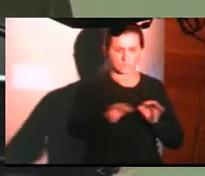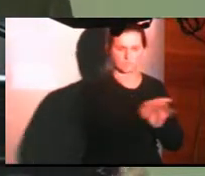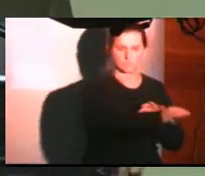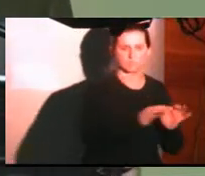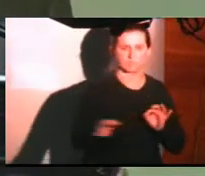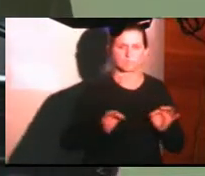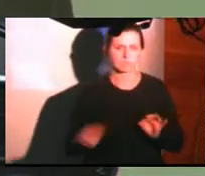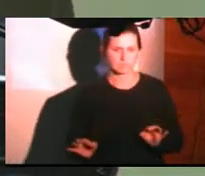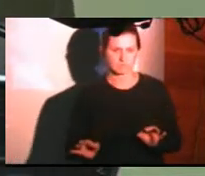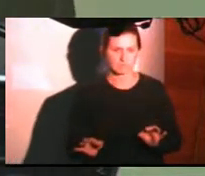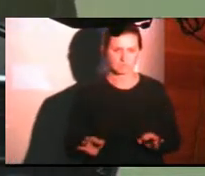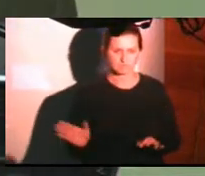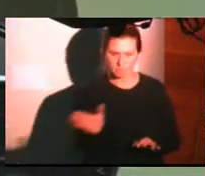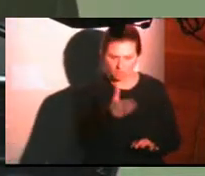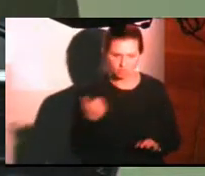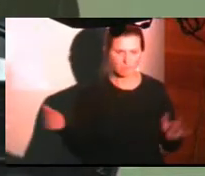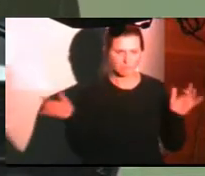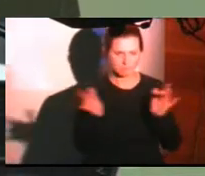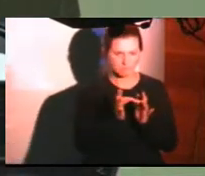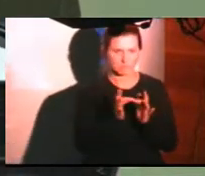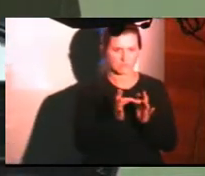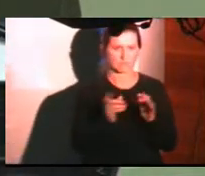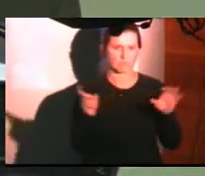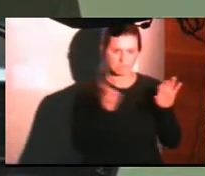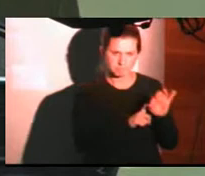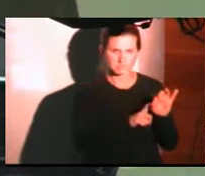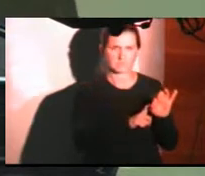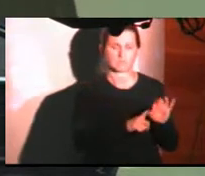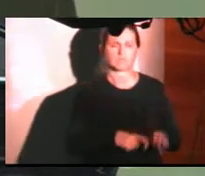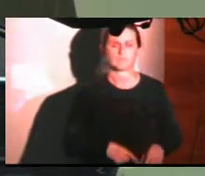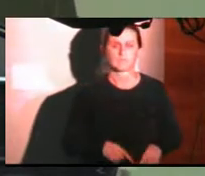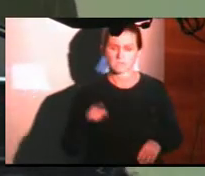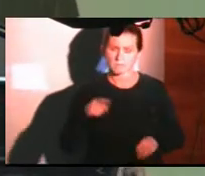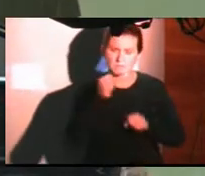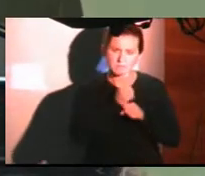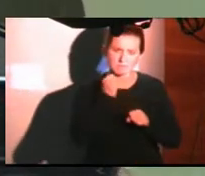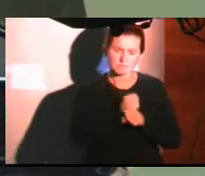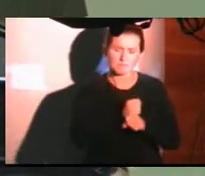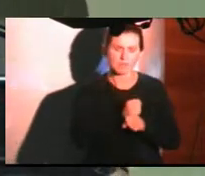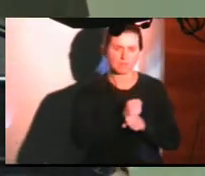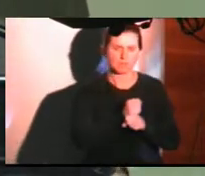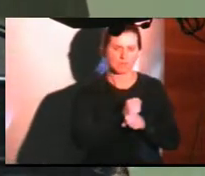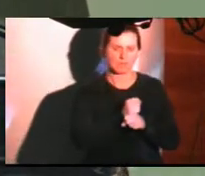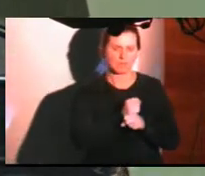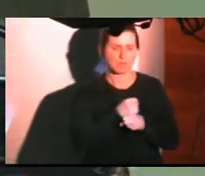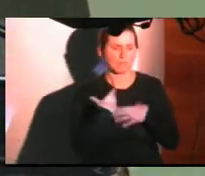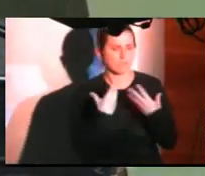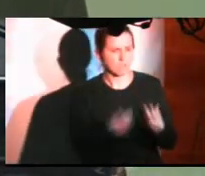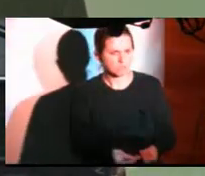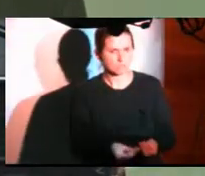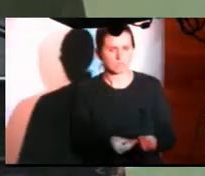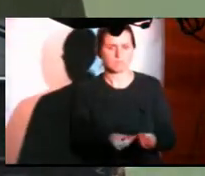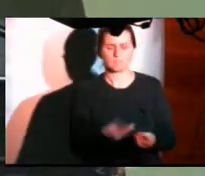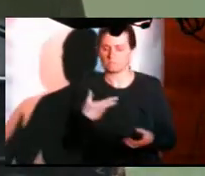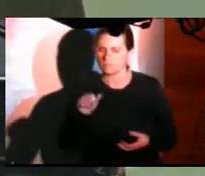Neutix. Esta tarea va a permitir desarrollar núcleos de acceso al conocimiento, llevar